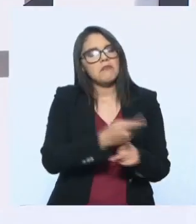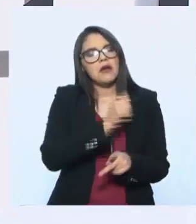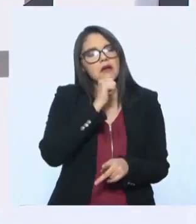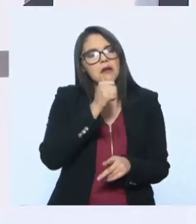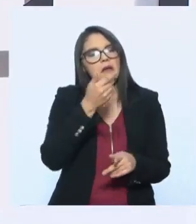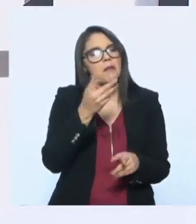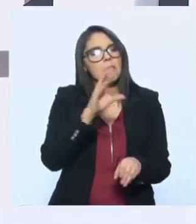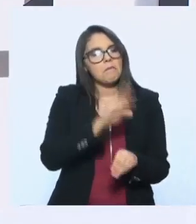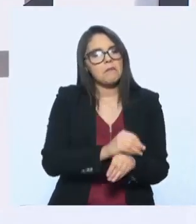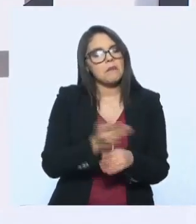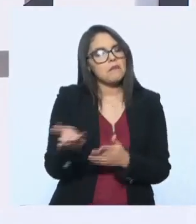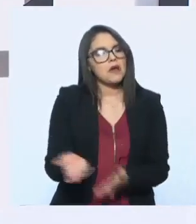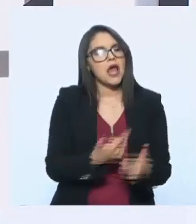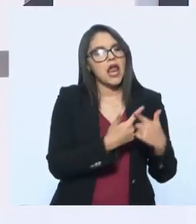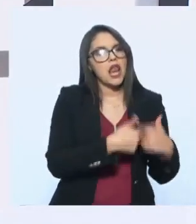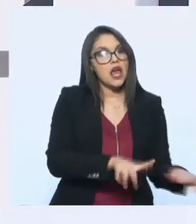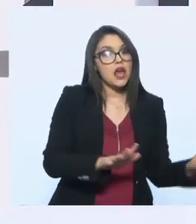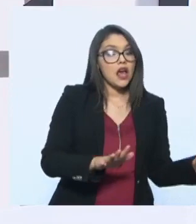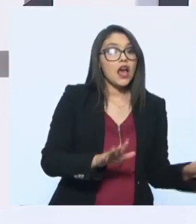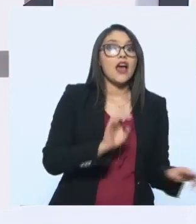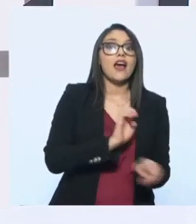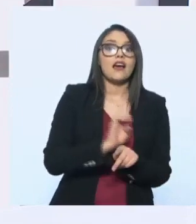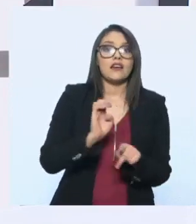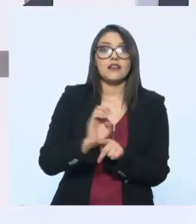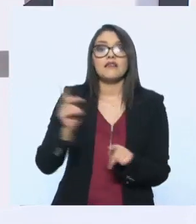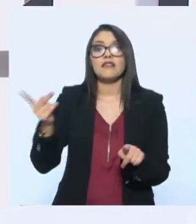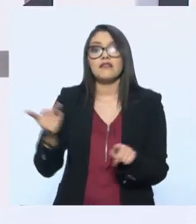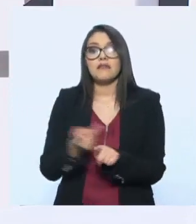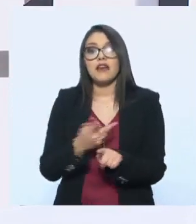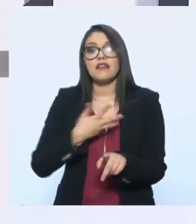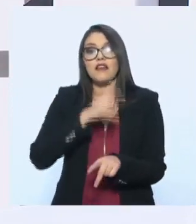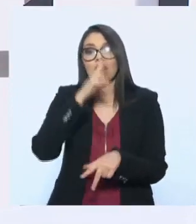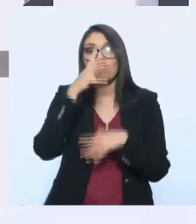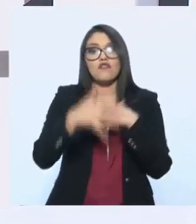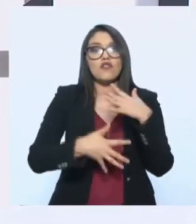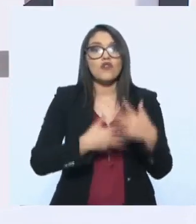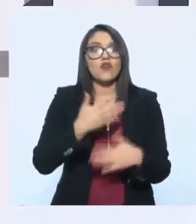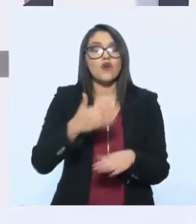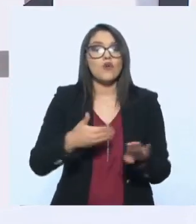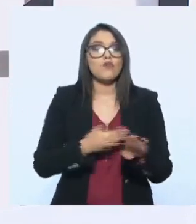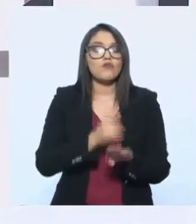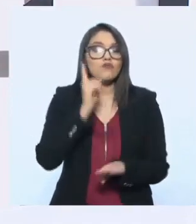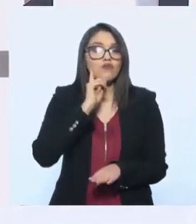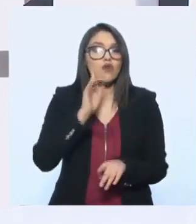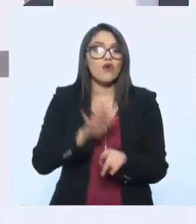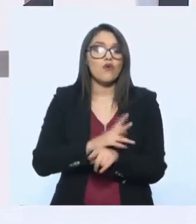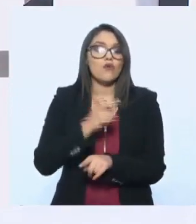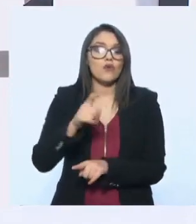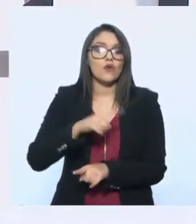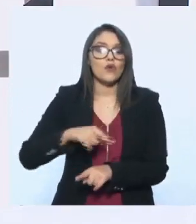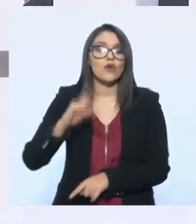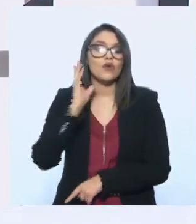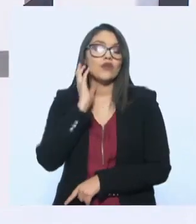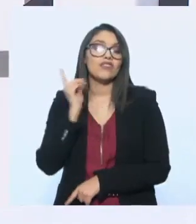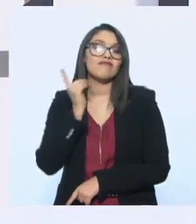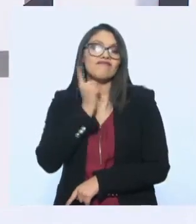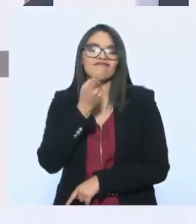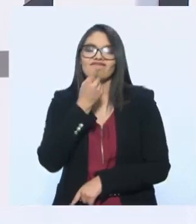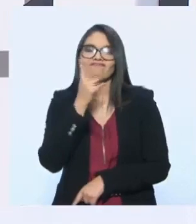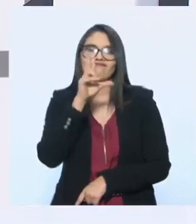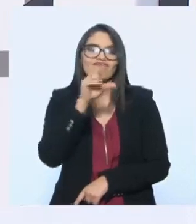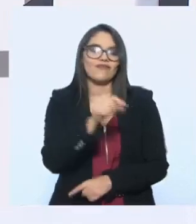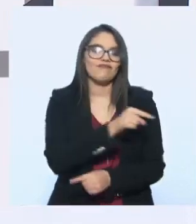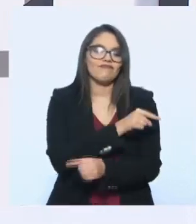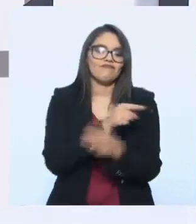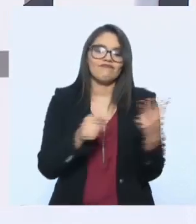Por esta situación que te digo se vivió de la violencia hacia las mujeres, fue que los diputados del Congreso decidieron rechazar a